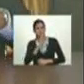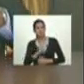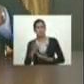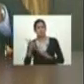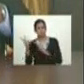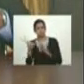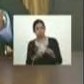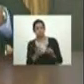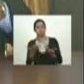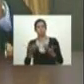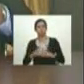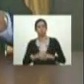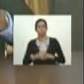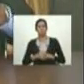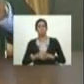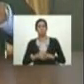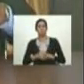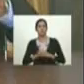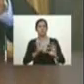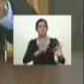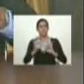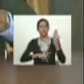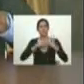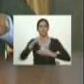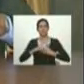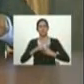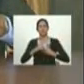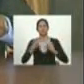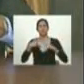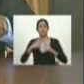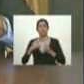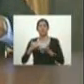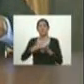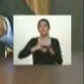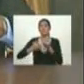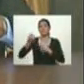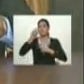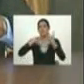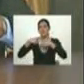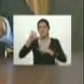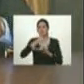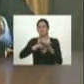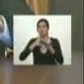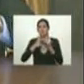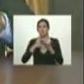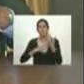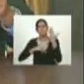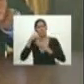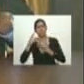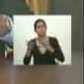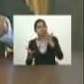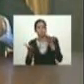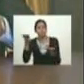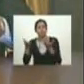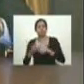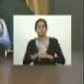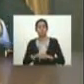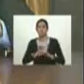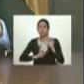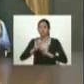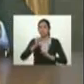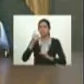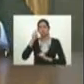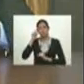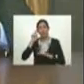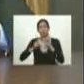y pongámonos en un plan de estabilización de la producción de los fármacos y la lucha contra el contrabando porque